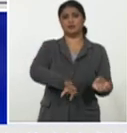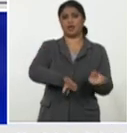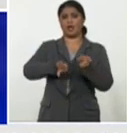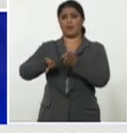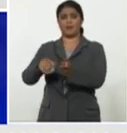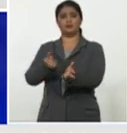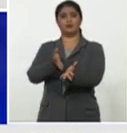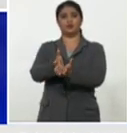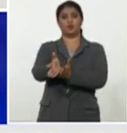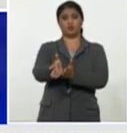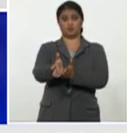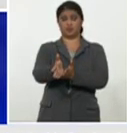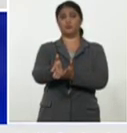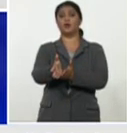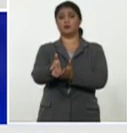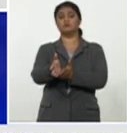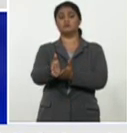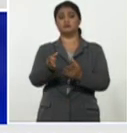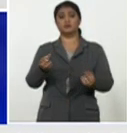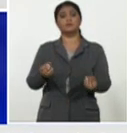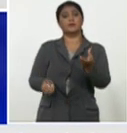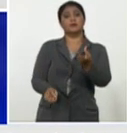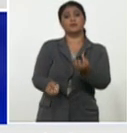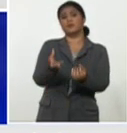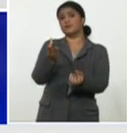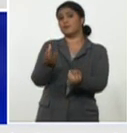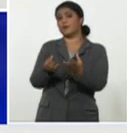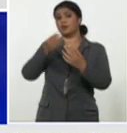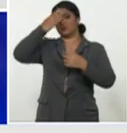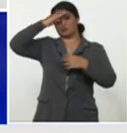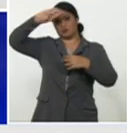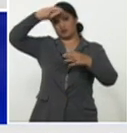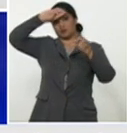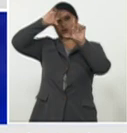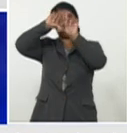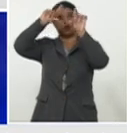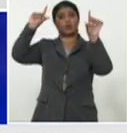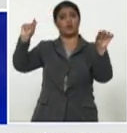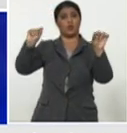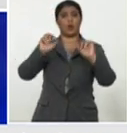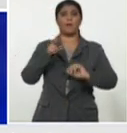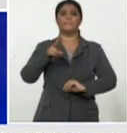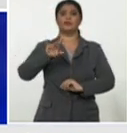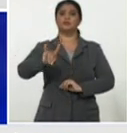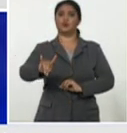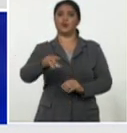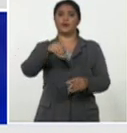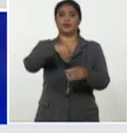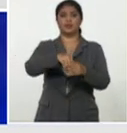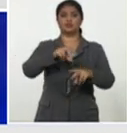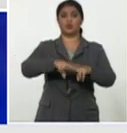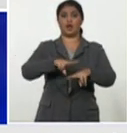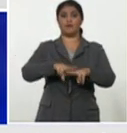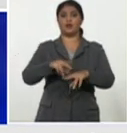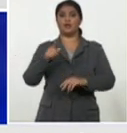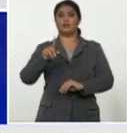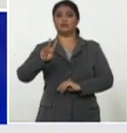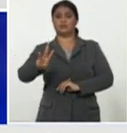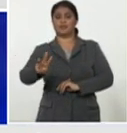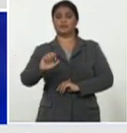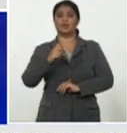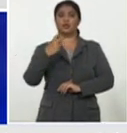eventos. Estamos hablando de 13 en la provincia de La Habana, 2 en